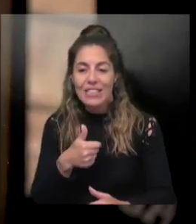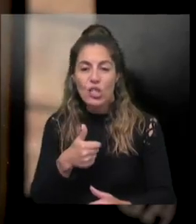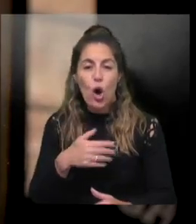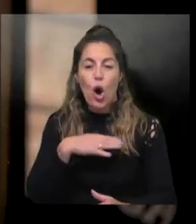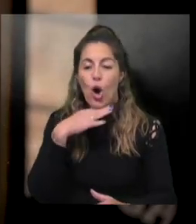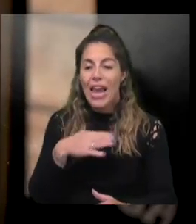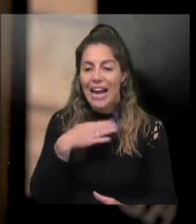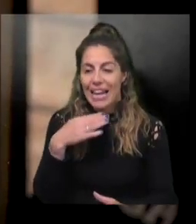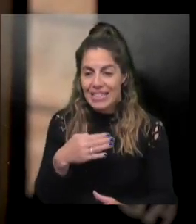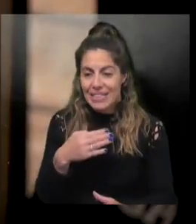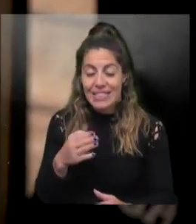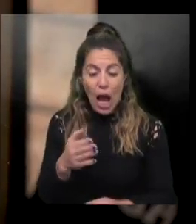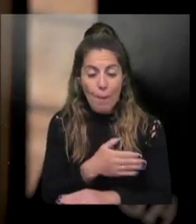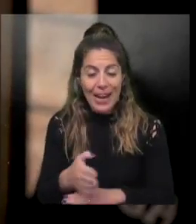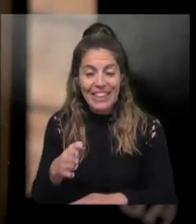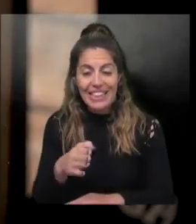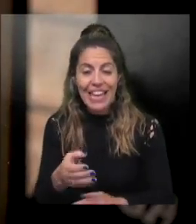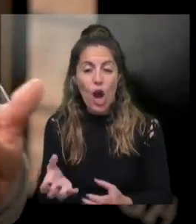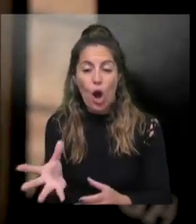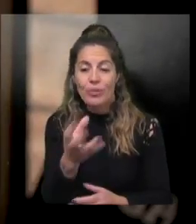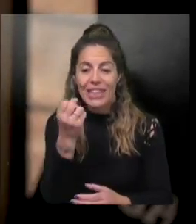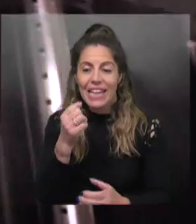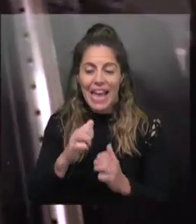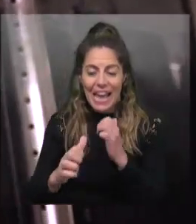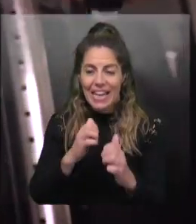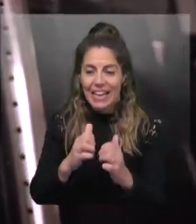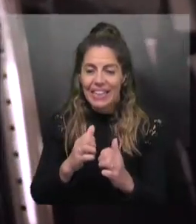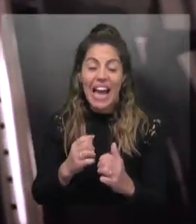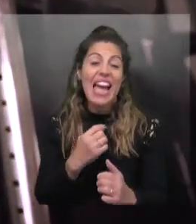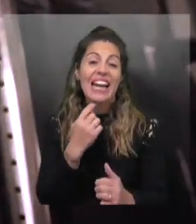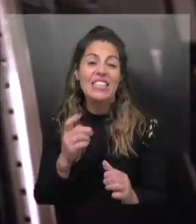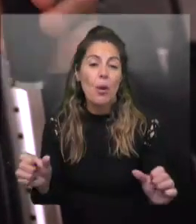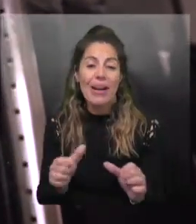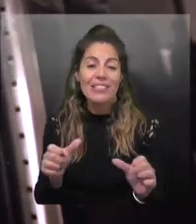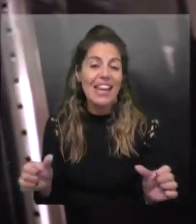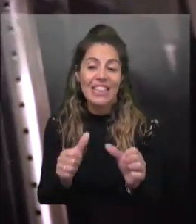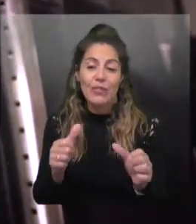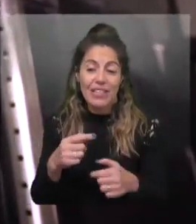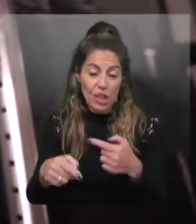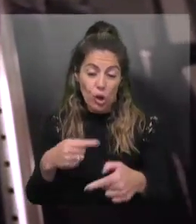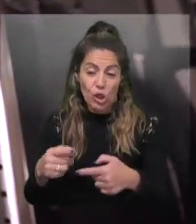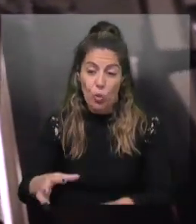de estos combustibles la célula obtiene energía que sirve para hacer todas las actividades que hacemos día a día y mantenernos vivos.